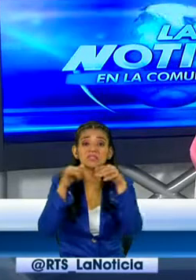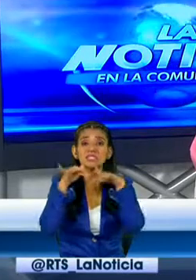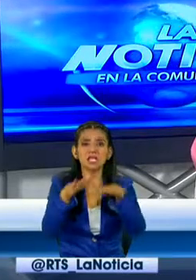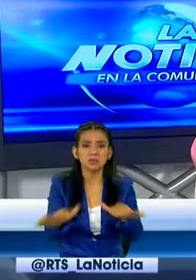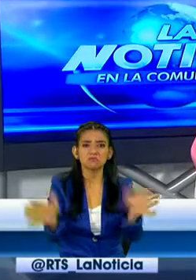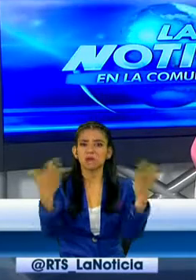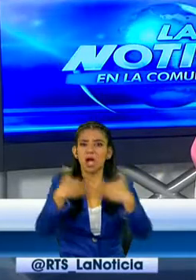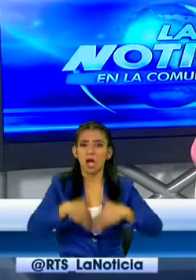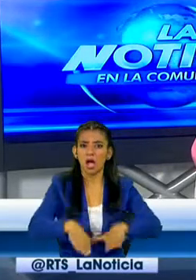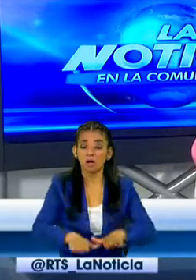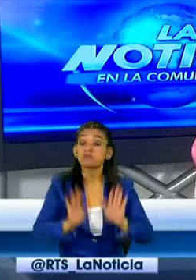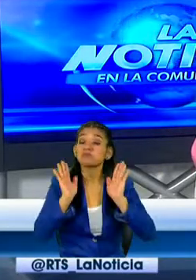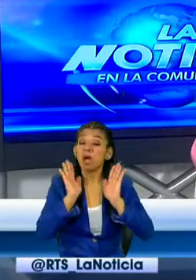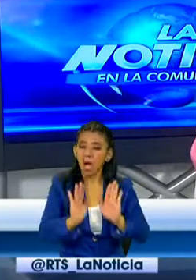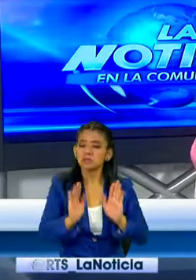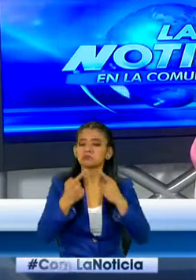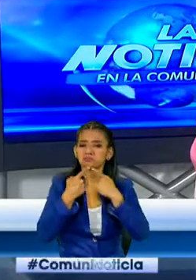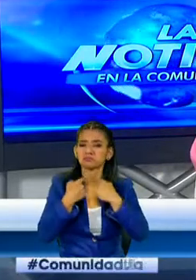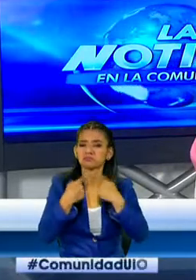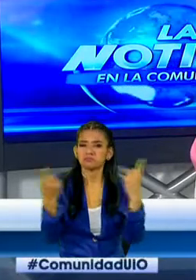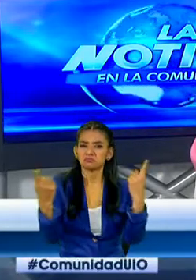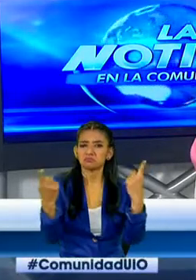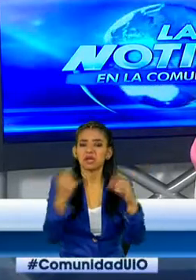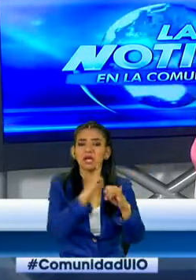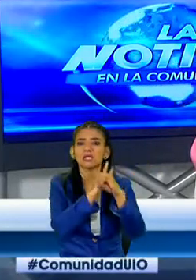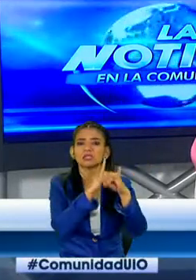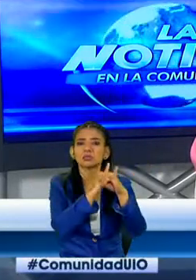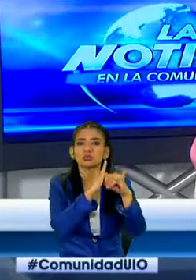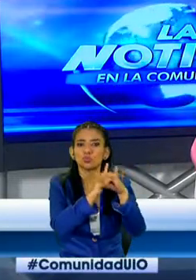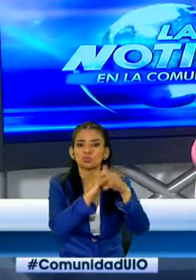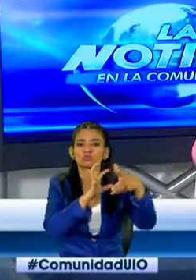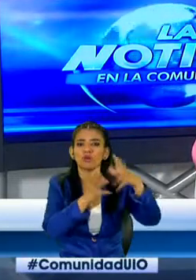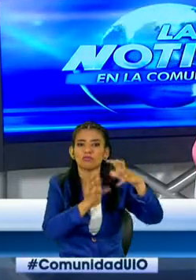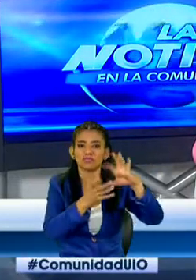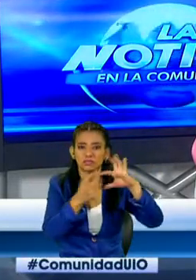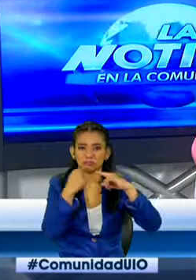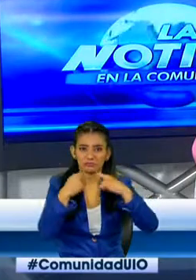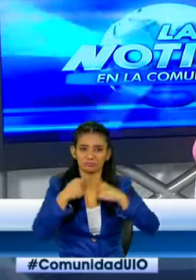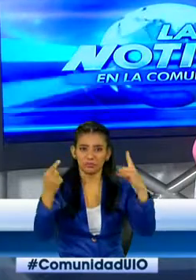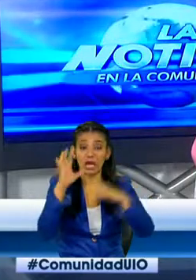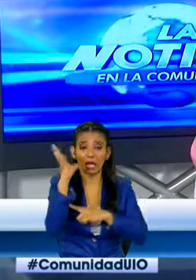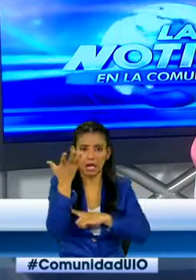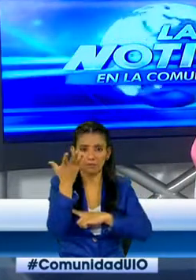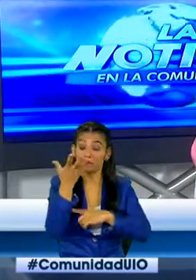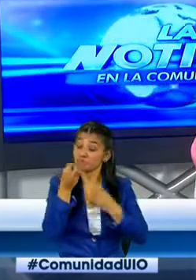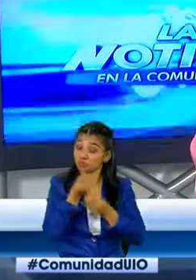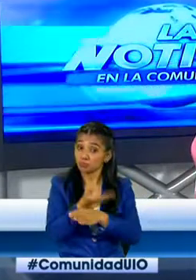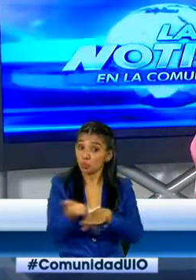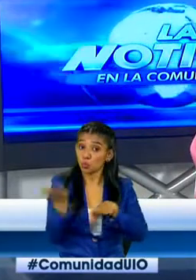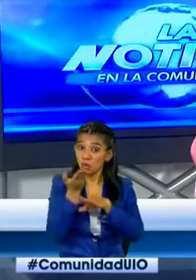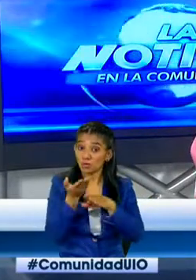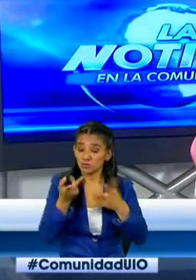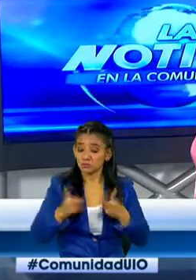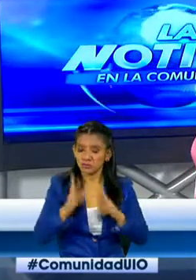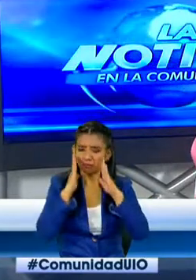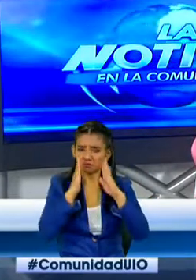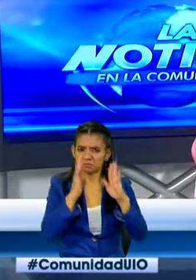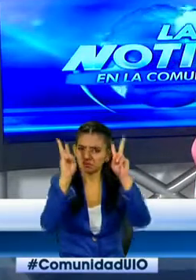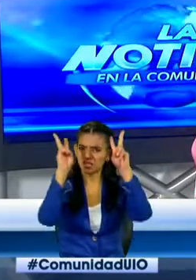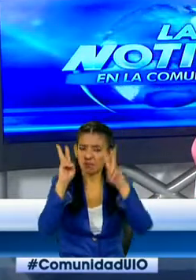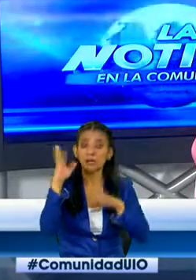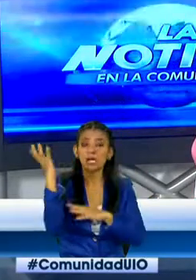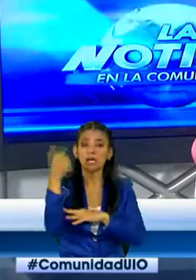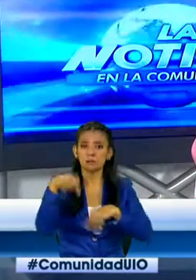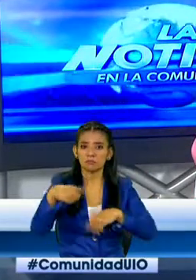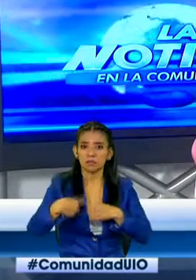septiembre. Así lo dio a conocer el INAMI. Preste muchísima atención, por favor, y las recomendaciones del caso ante esta situación